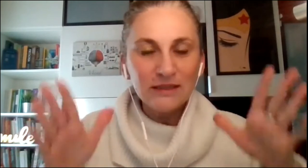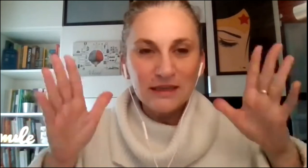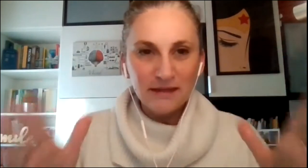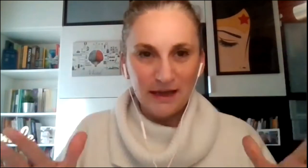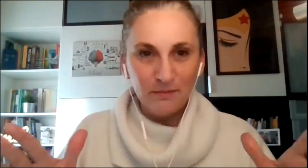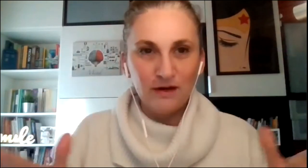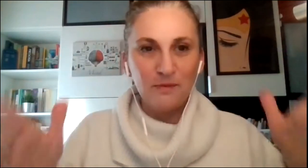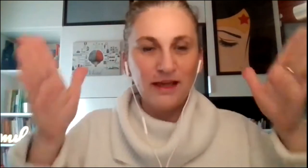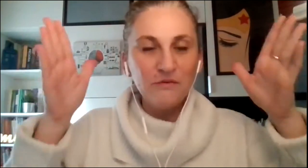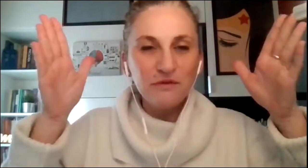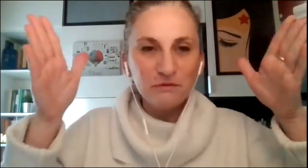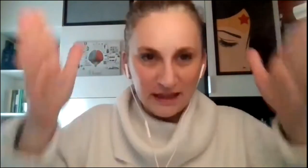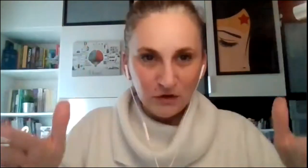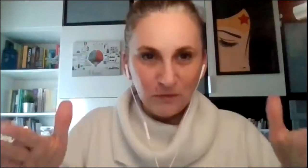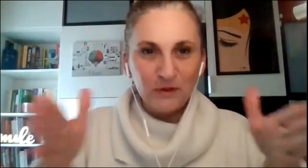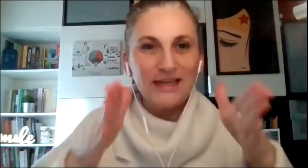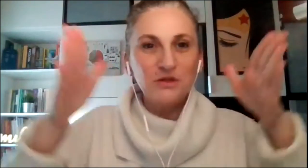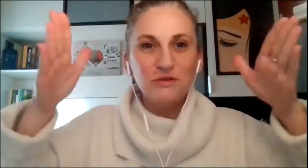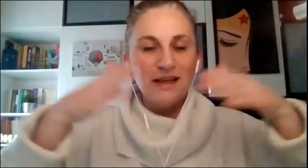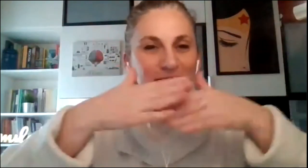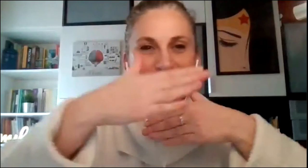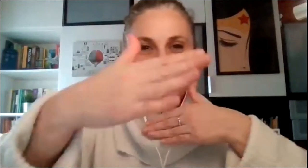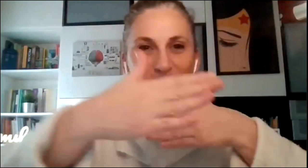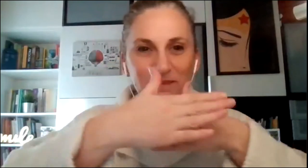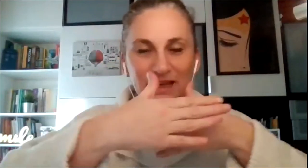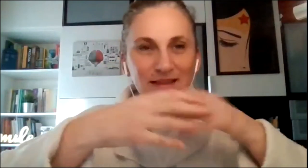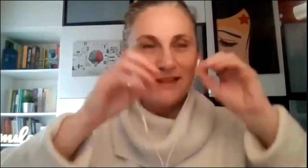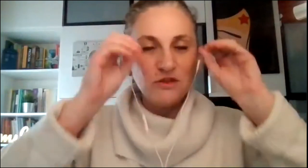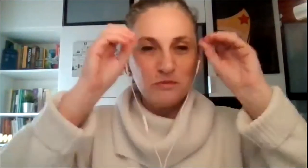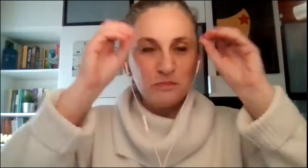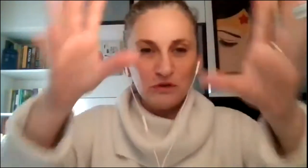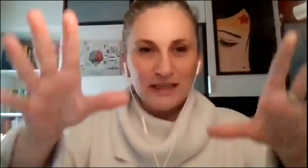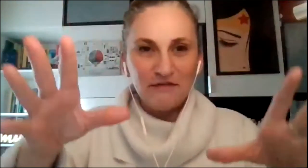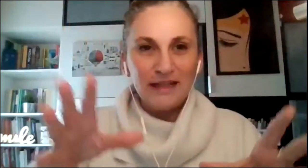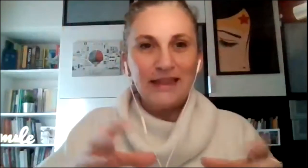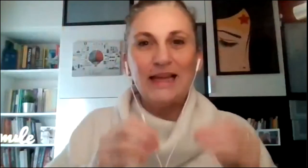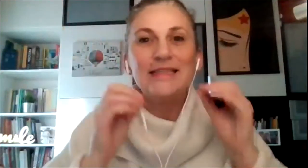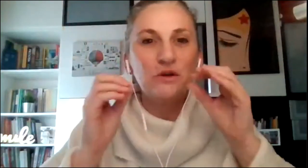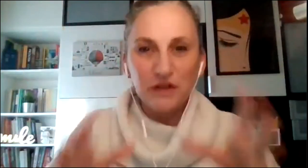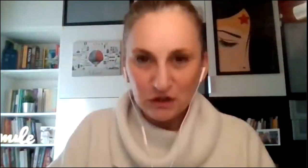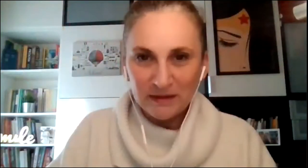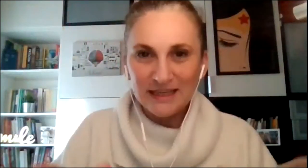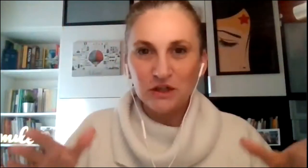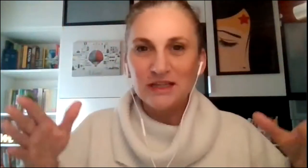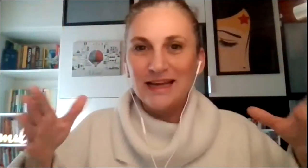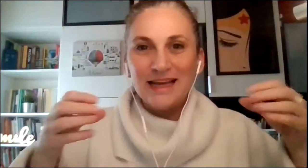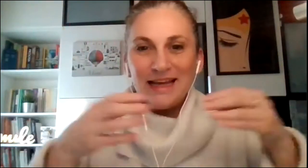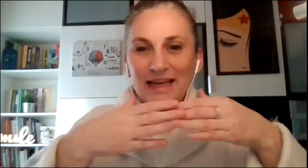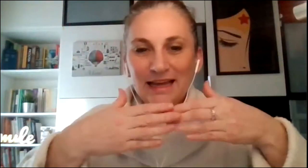es simetría pura, porque hay un centro, porque él tiene sus puntos de referencia, él se conoce los